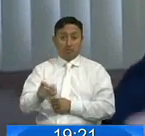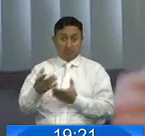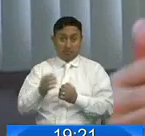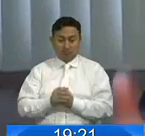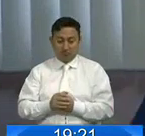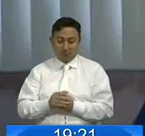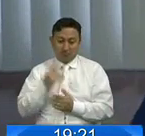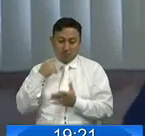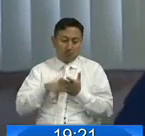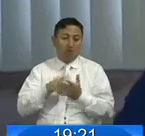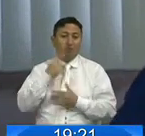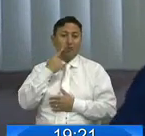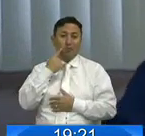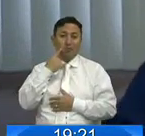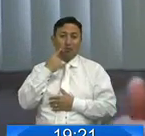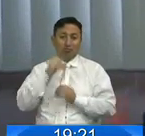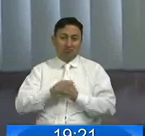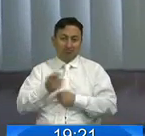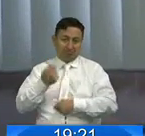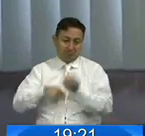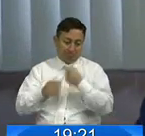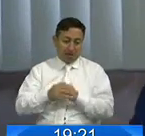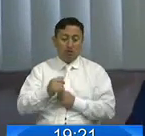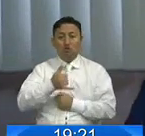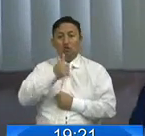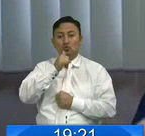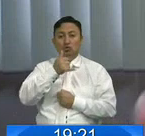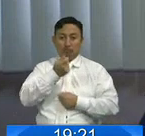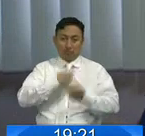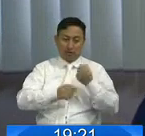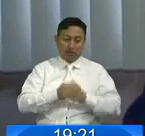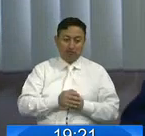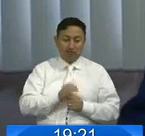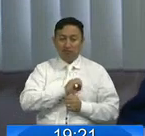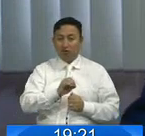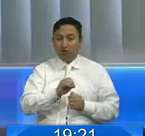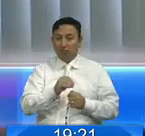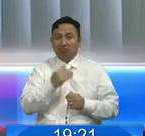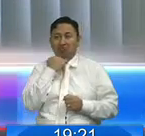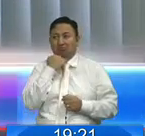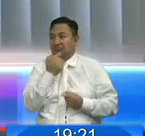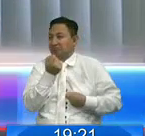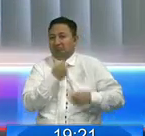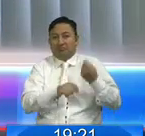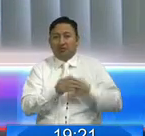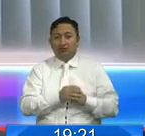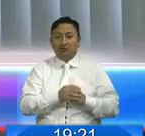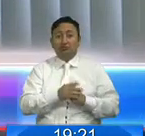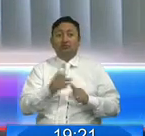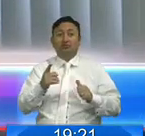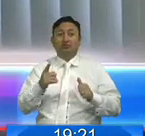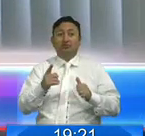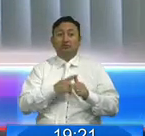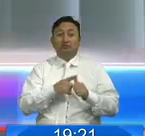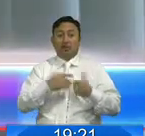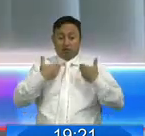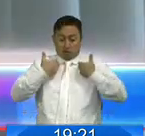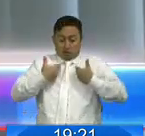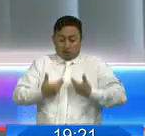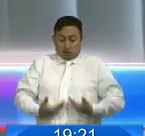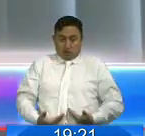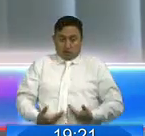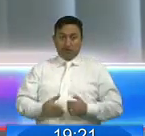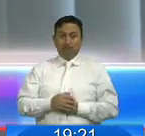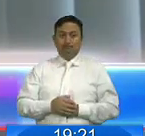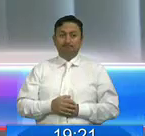vender caramelos, si quieren vender jugos o quieren vender algo para los niños, estén reconocidos con chalecos. Plantea